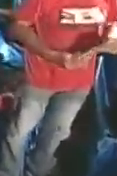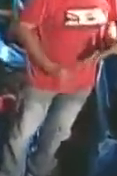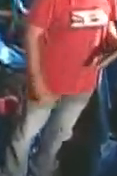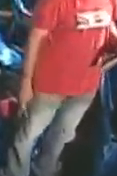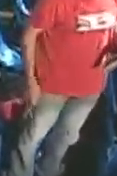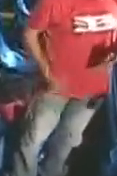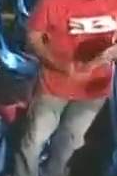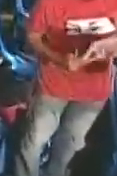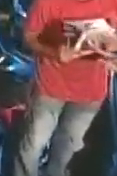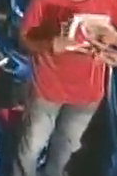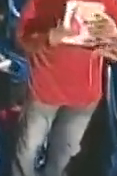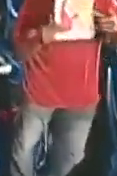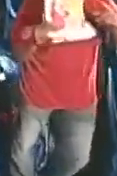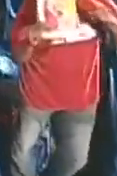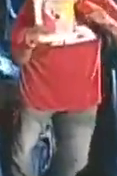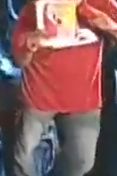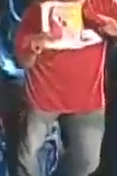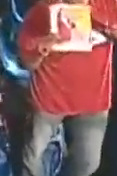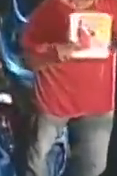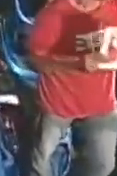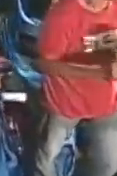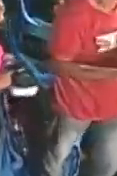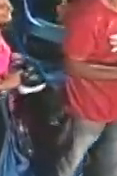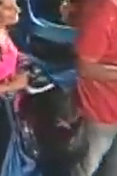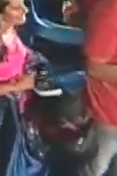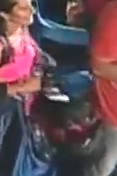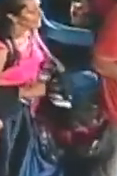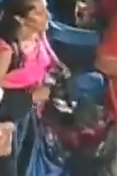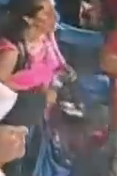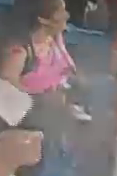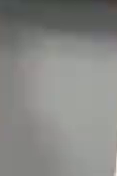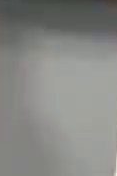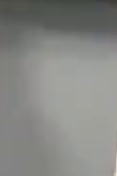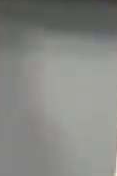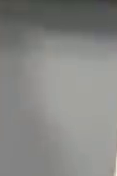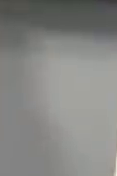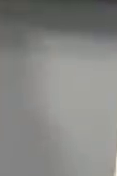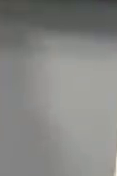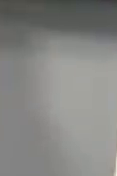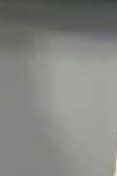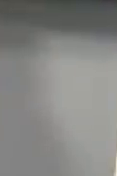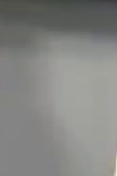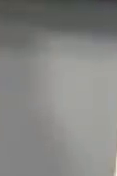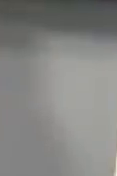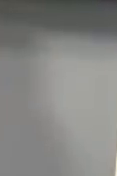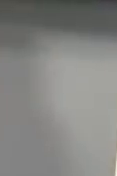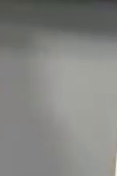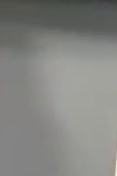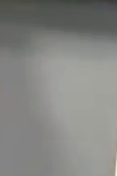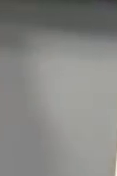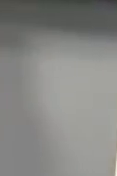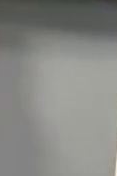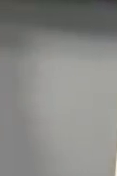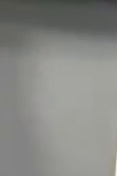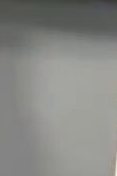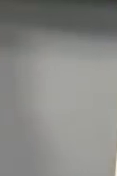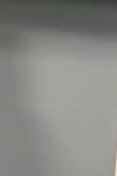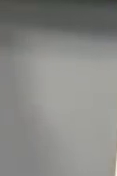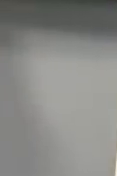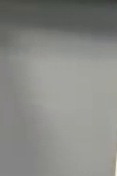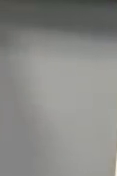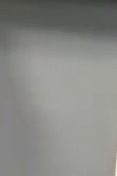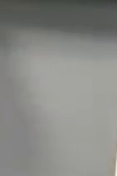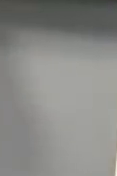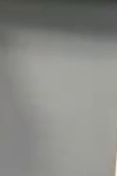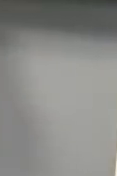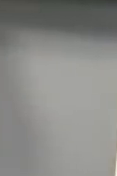Mi amor, no botes más una lágrima. Y así culmina esta actividad presidencial